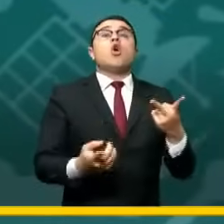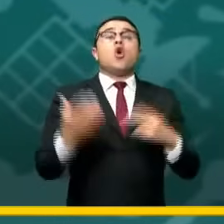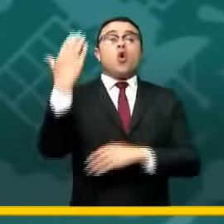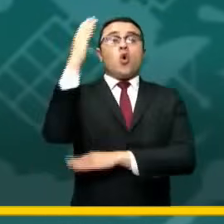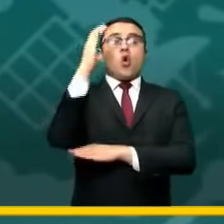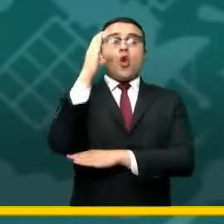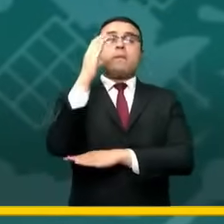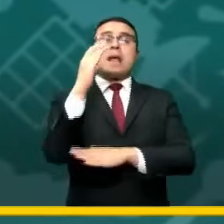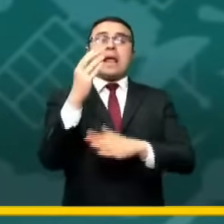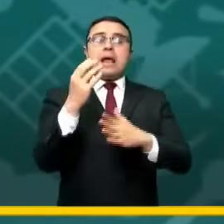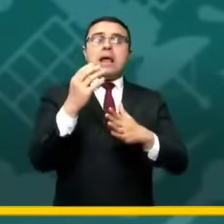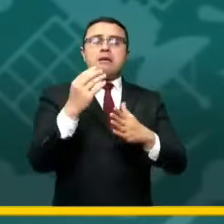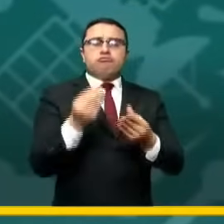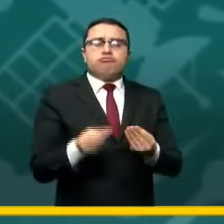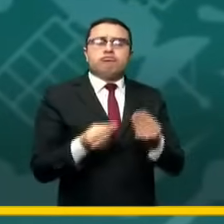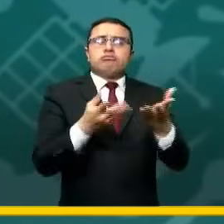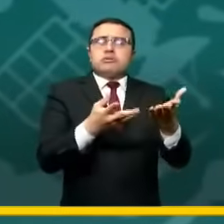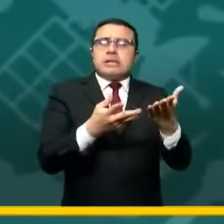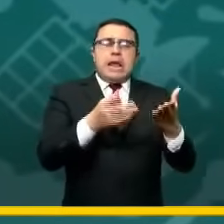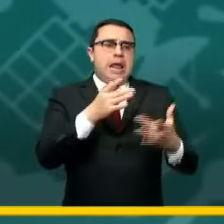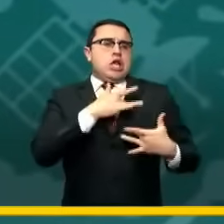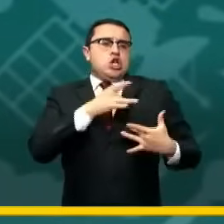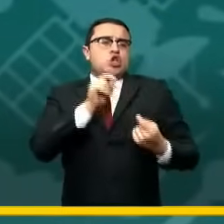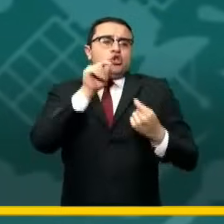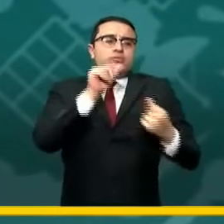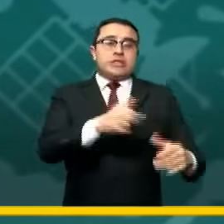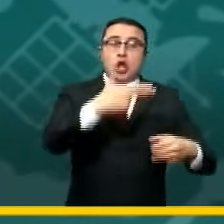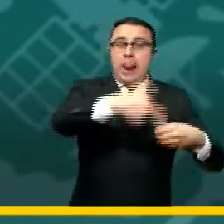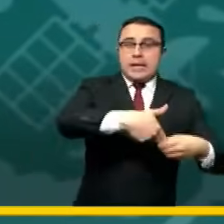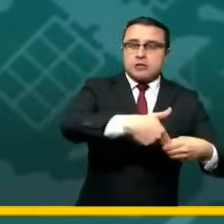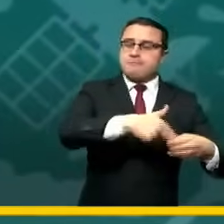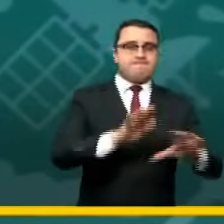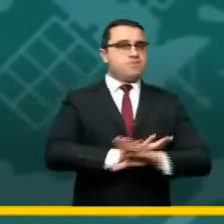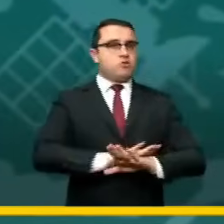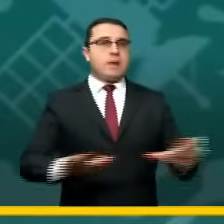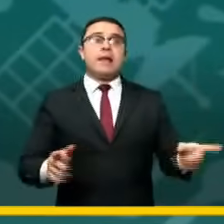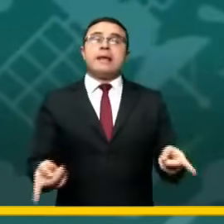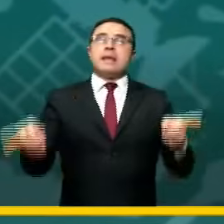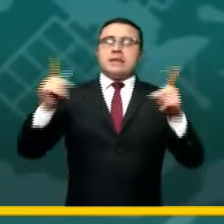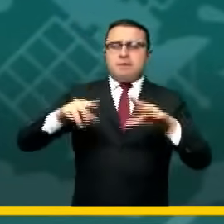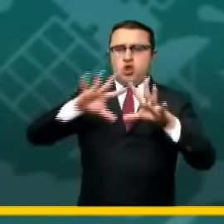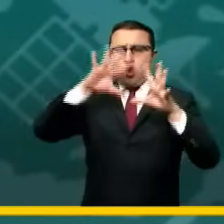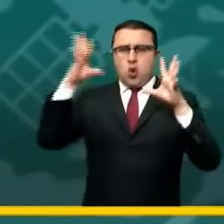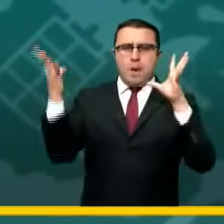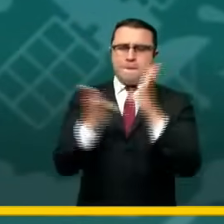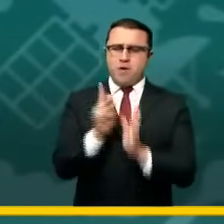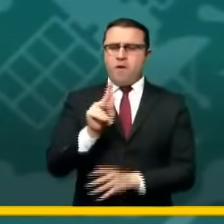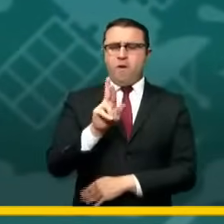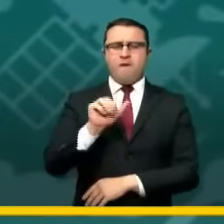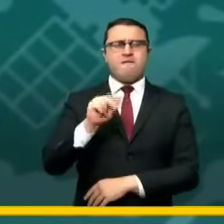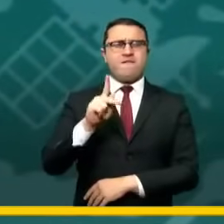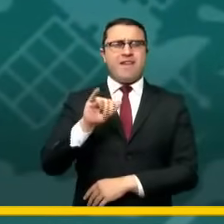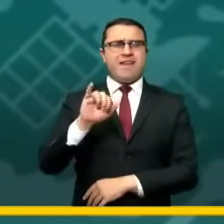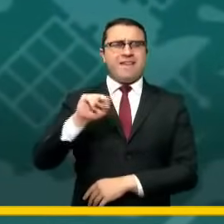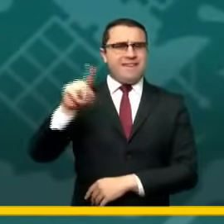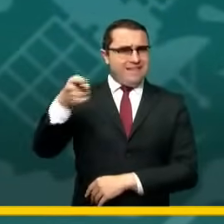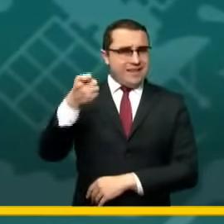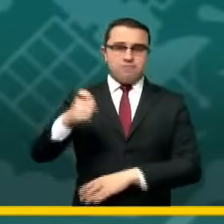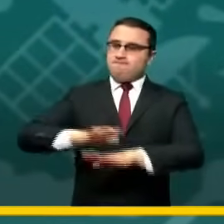a la gasolina y propendemos por la prohibición mundial del fracking. Colombia ha alcanzado